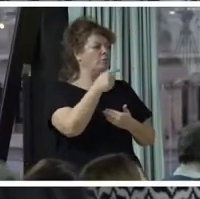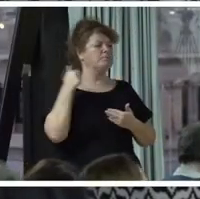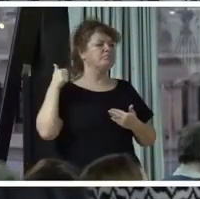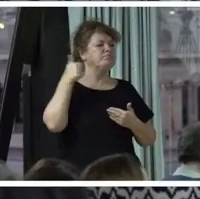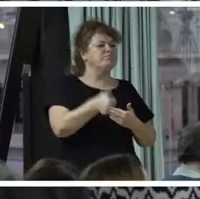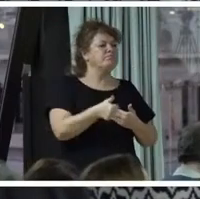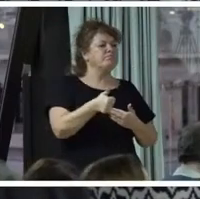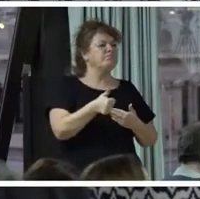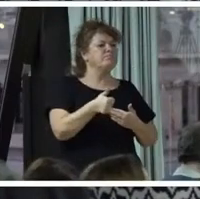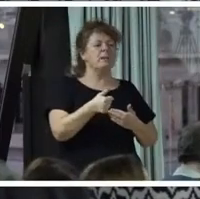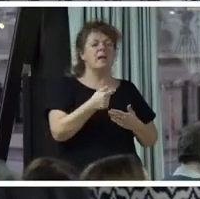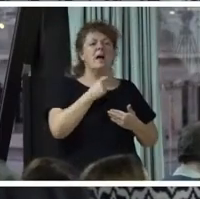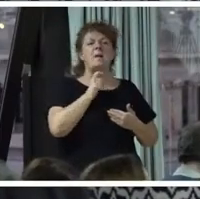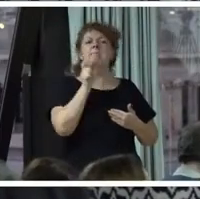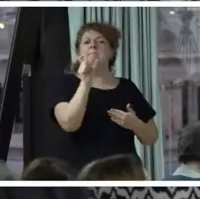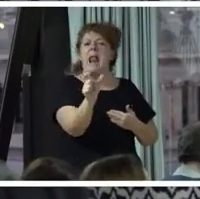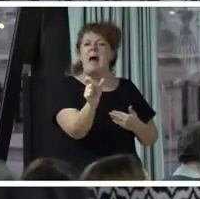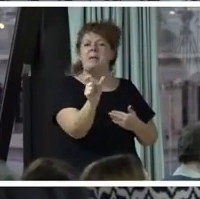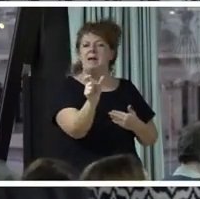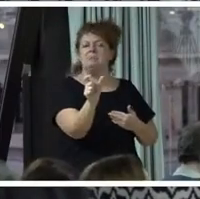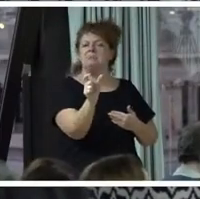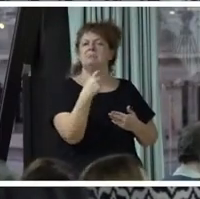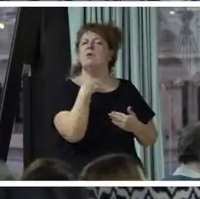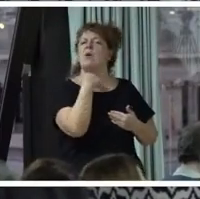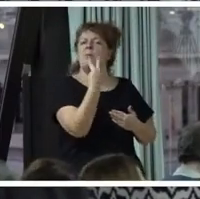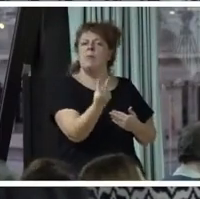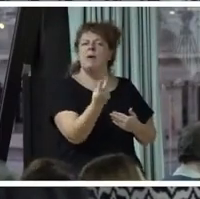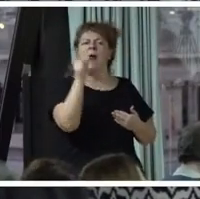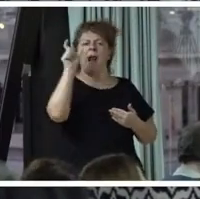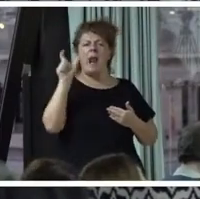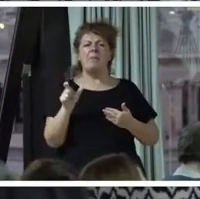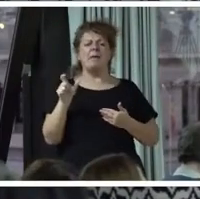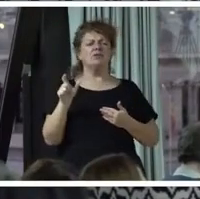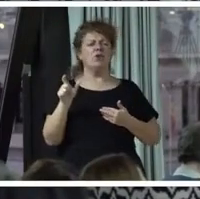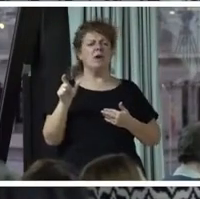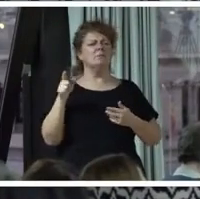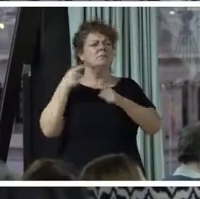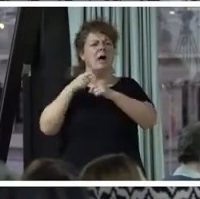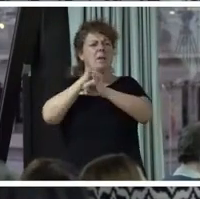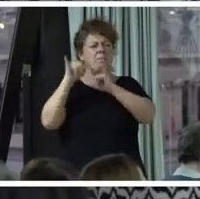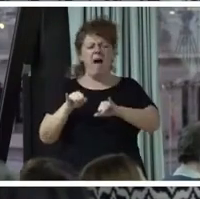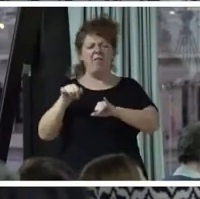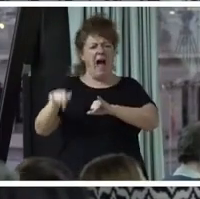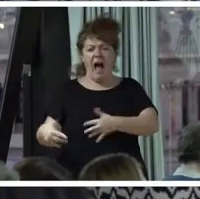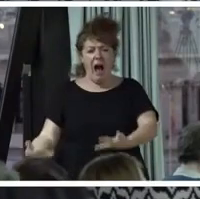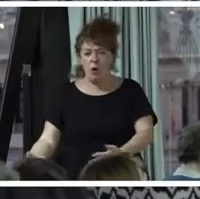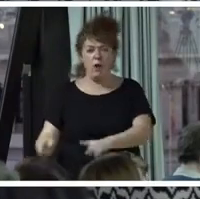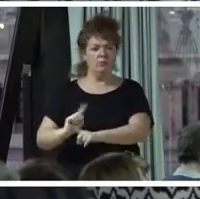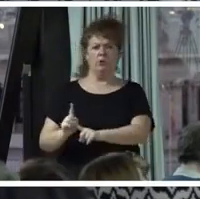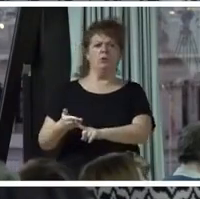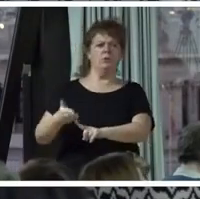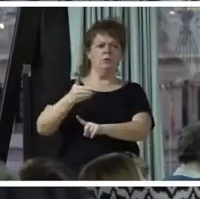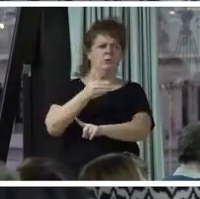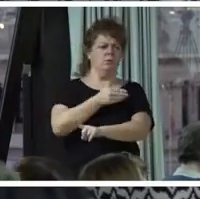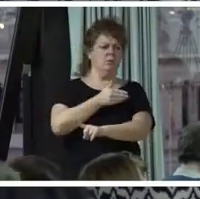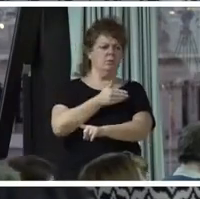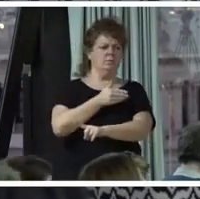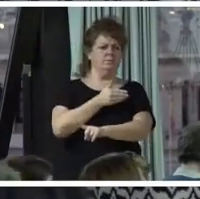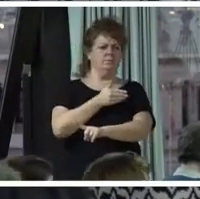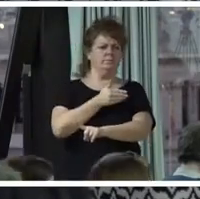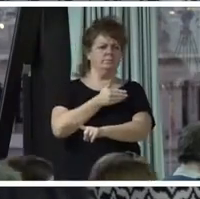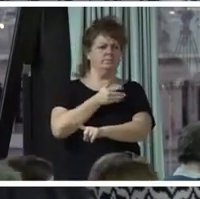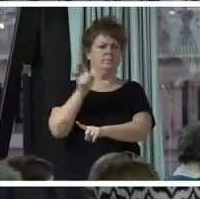sido eh la palabra y haber sido la persona que ha hablado de paz No ahora no solo ahora con el